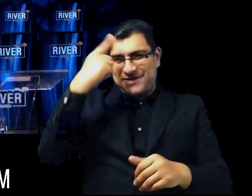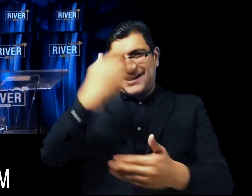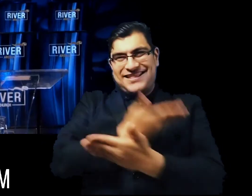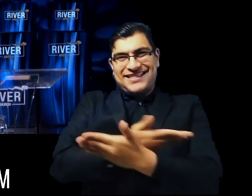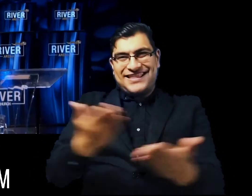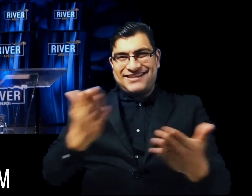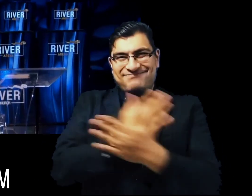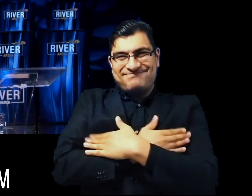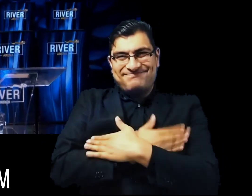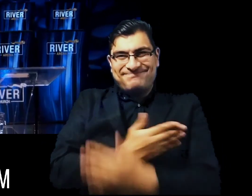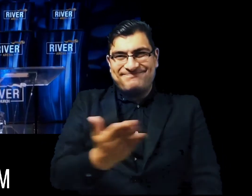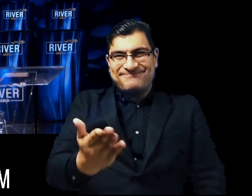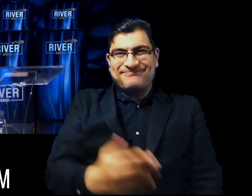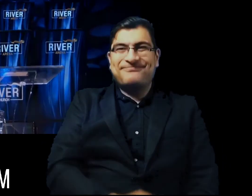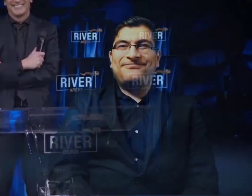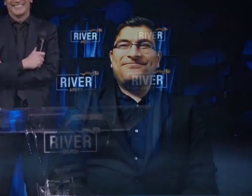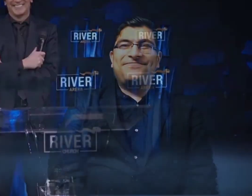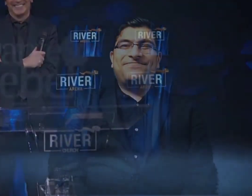todos.